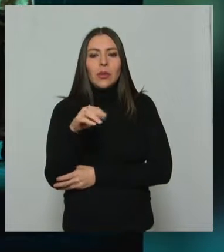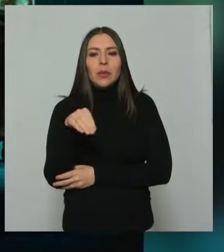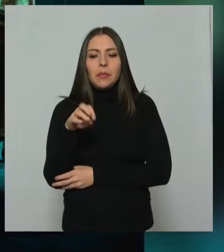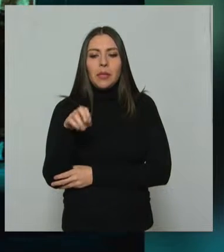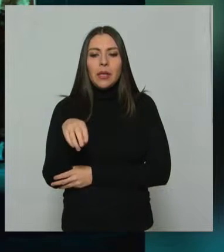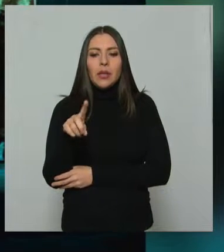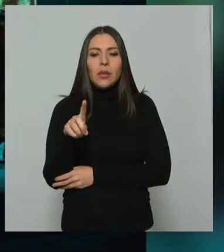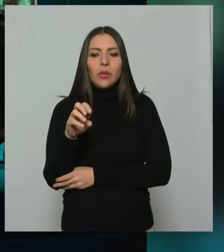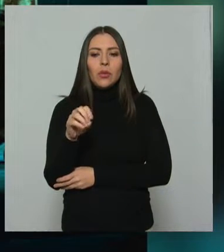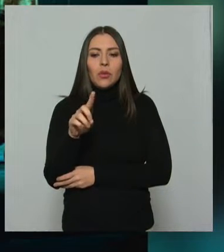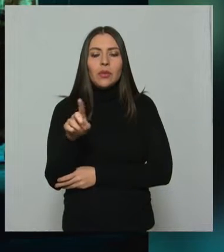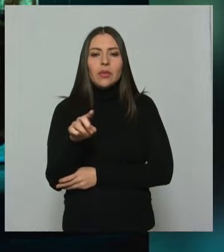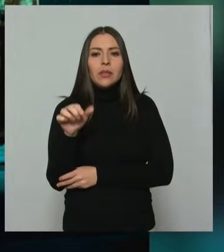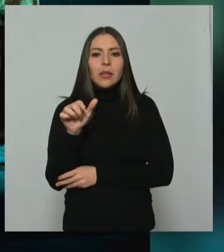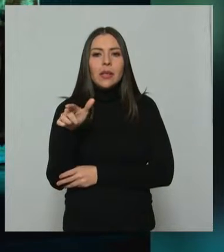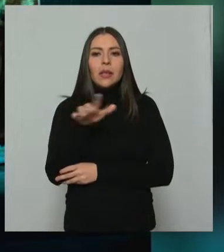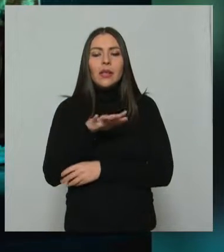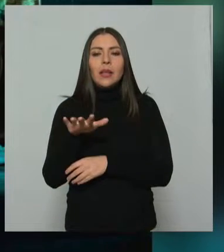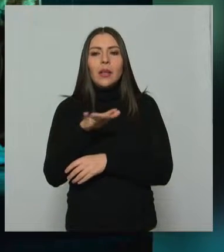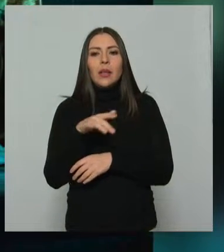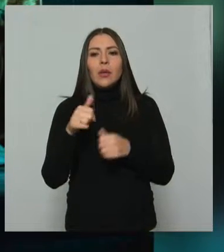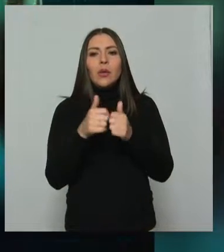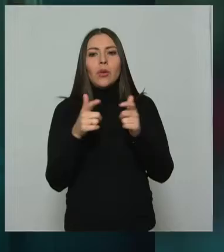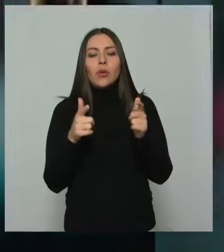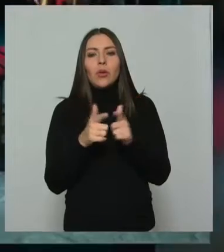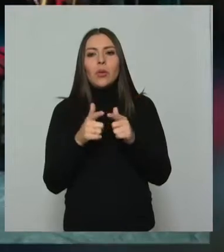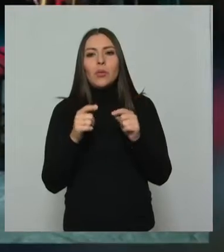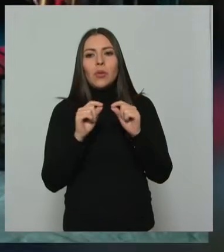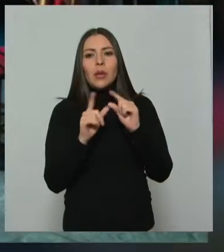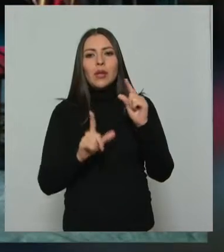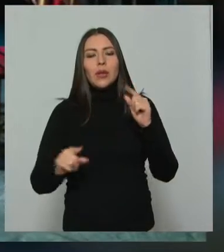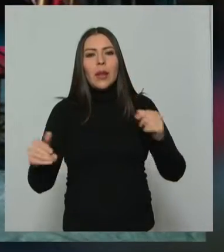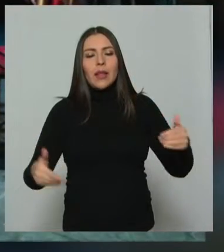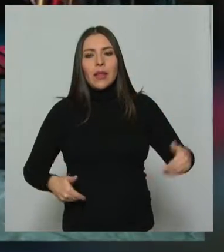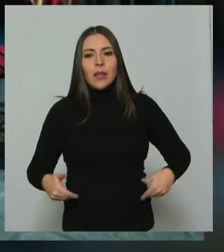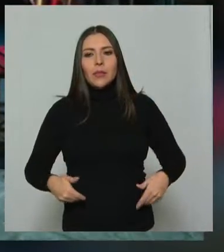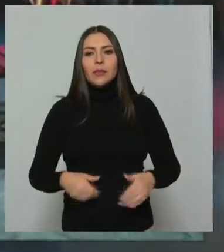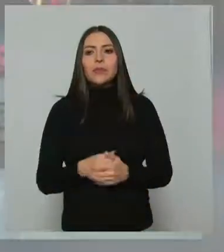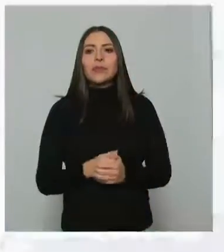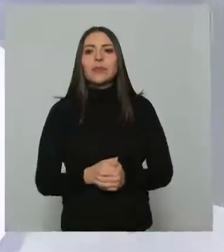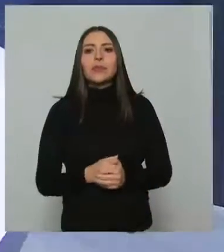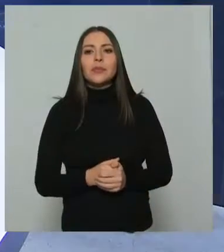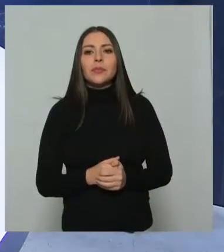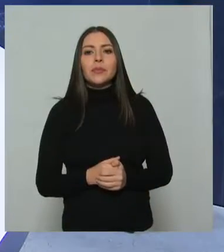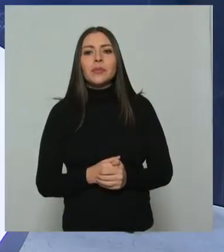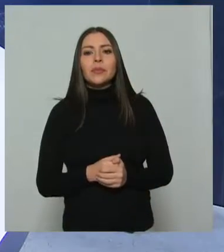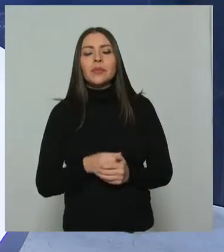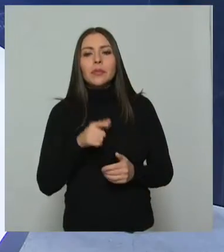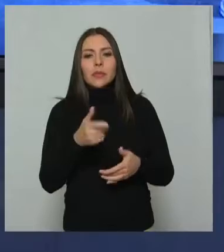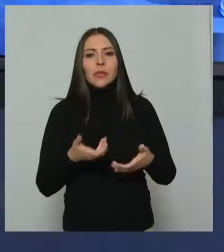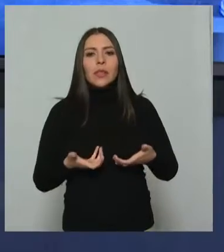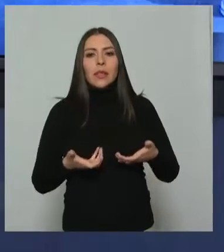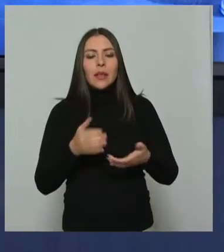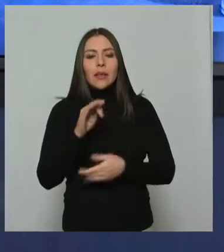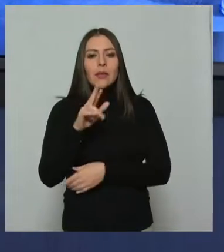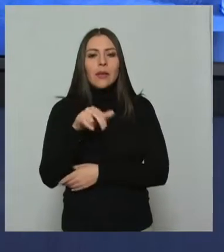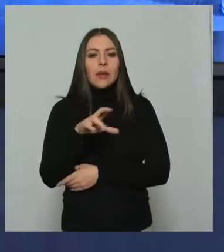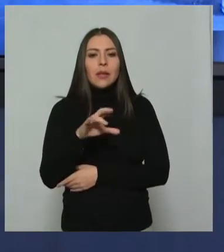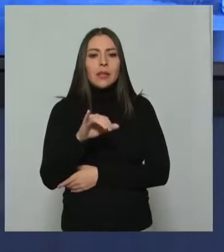de la Compañía Nacional de Teatro. ¿Tienes el horario? Sí, está en, bueno, si quieres doy la dirección primero. Sí, por está favor. En Francisco Sosa,